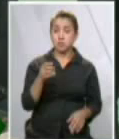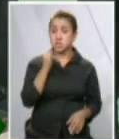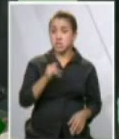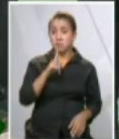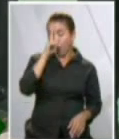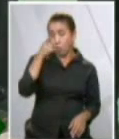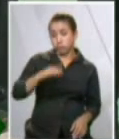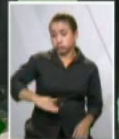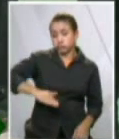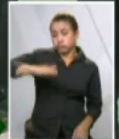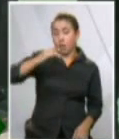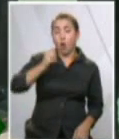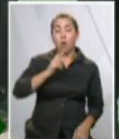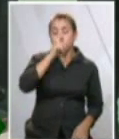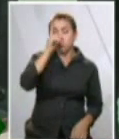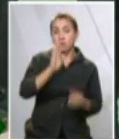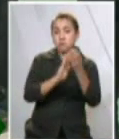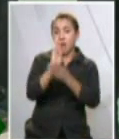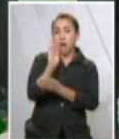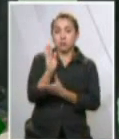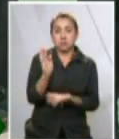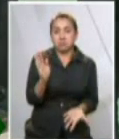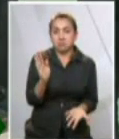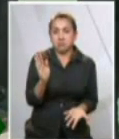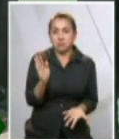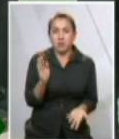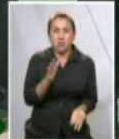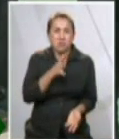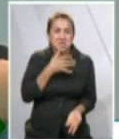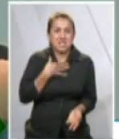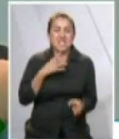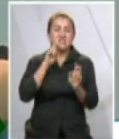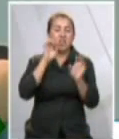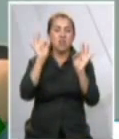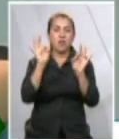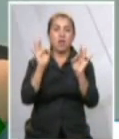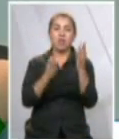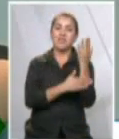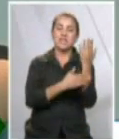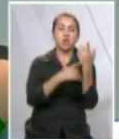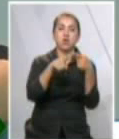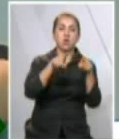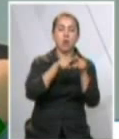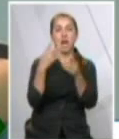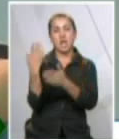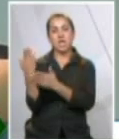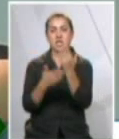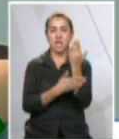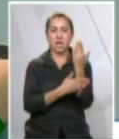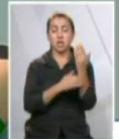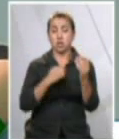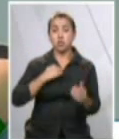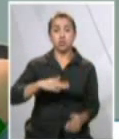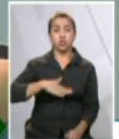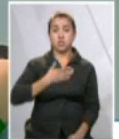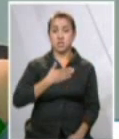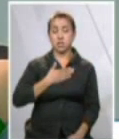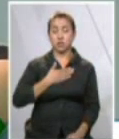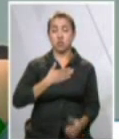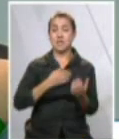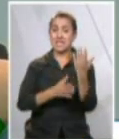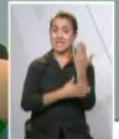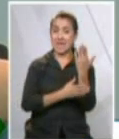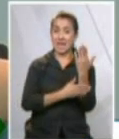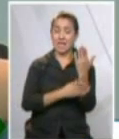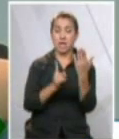así. Claro. Entonces, por ejemplo, yo podría decir que mi mano derecha no era igual a la izquierda, y siento lo que puedo sentir con la mano izquierda